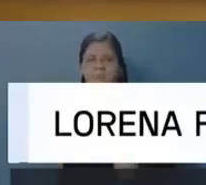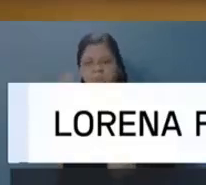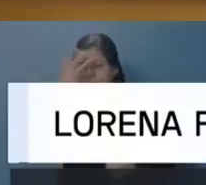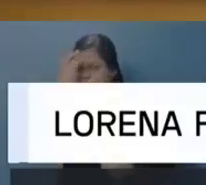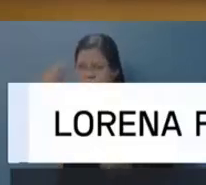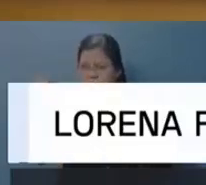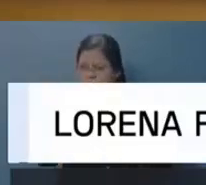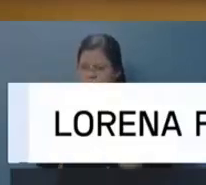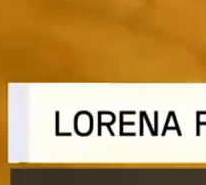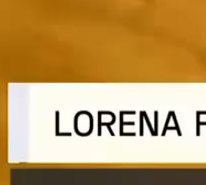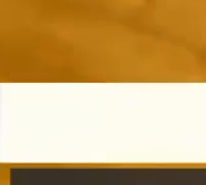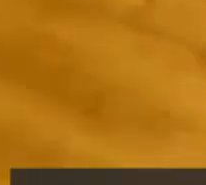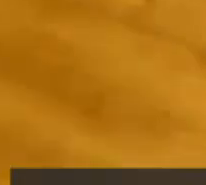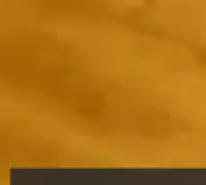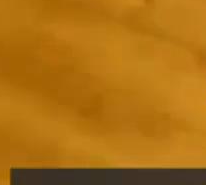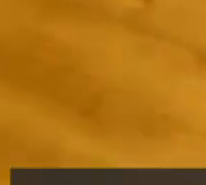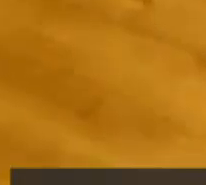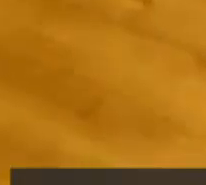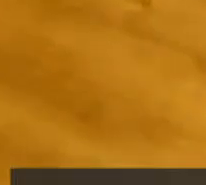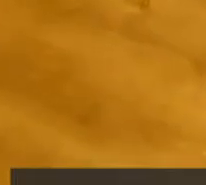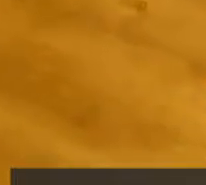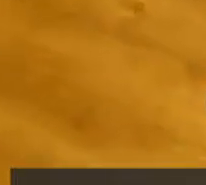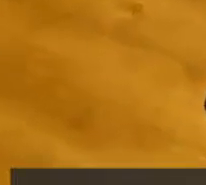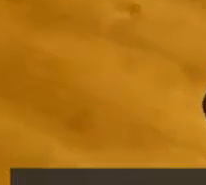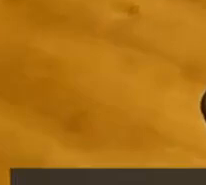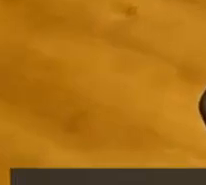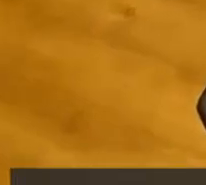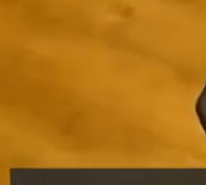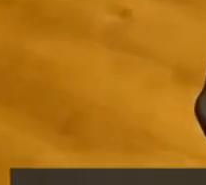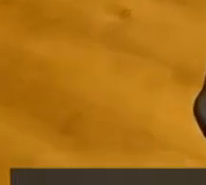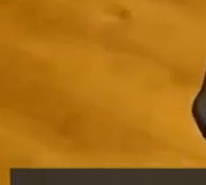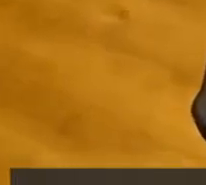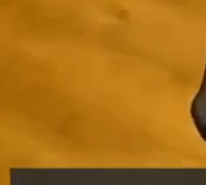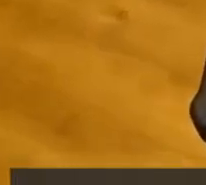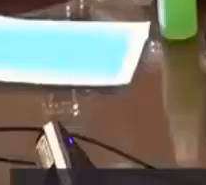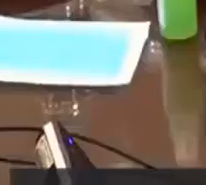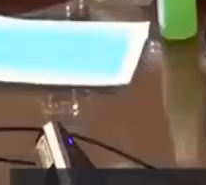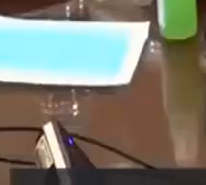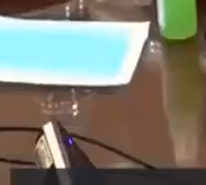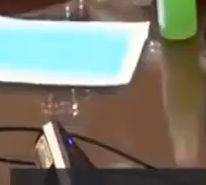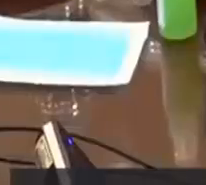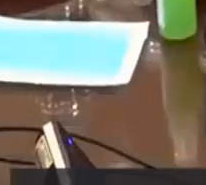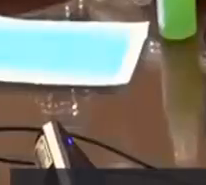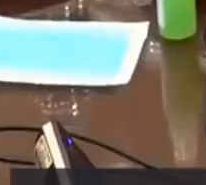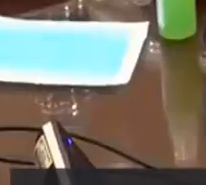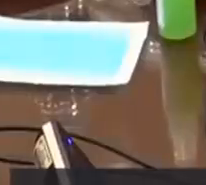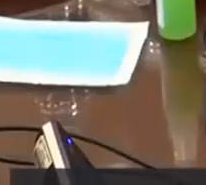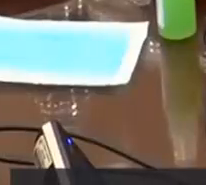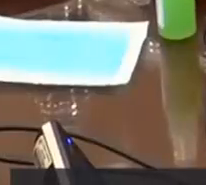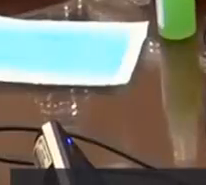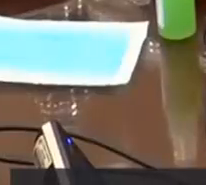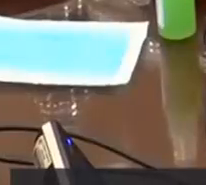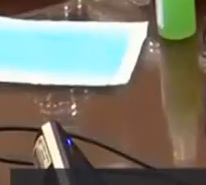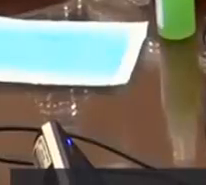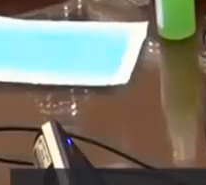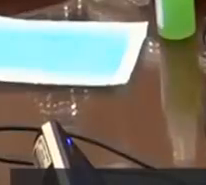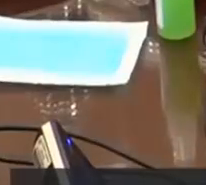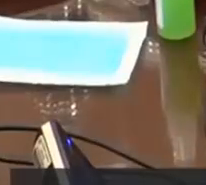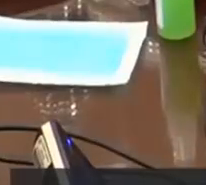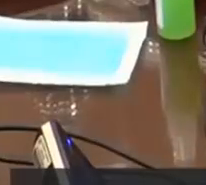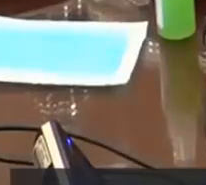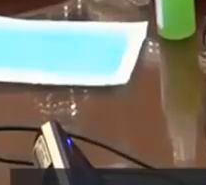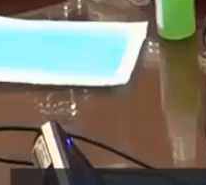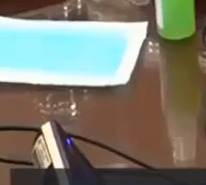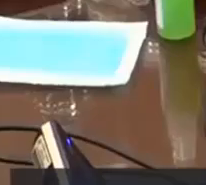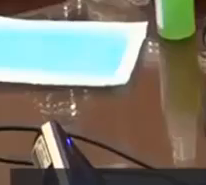proveerle estos servicios. El financiamiento proviene del Banco Internacional de Reconstrucción y Fomento. 250 millones de